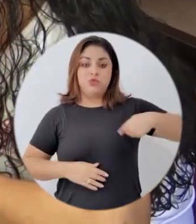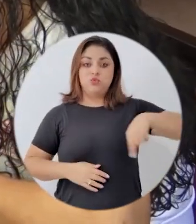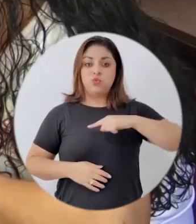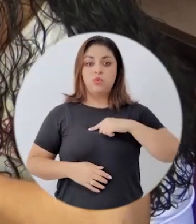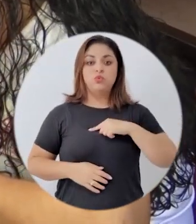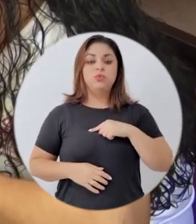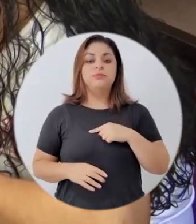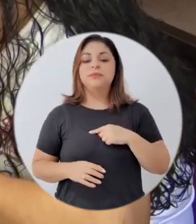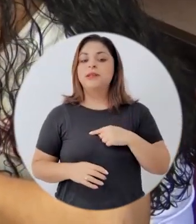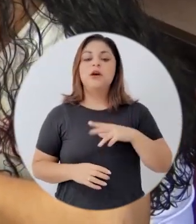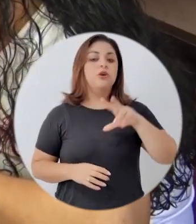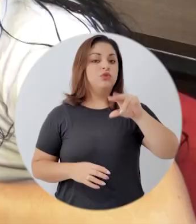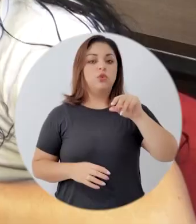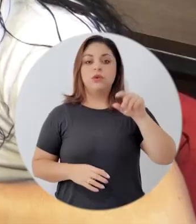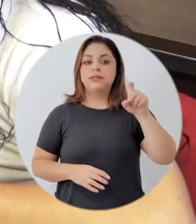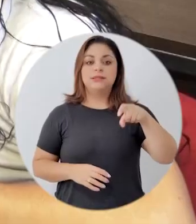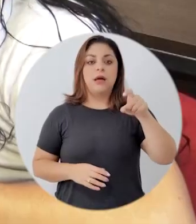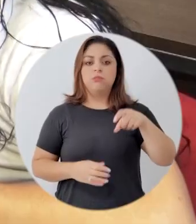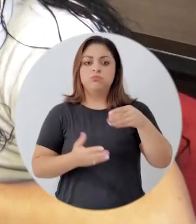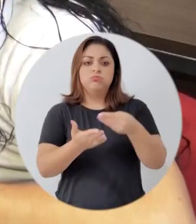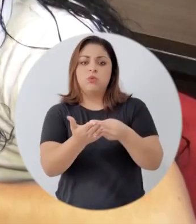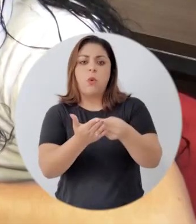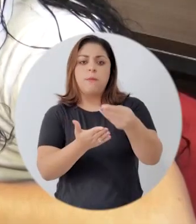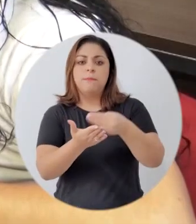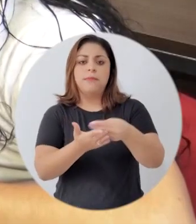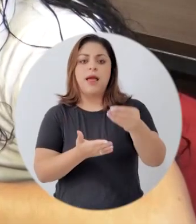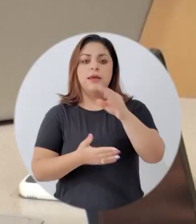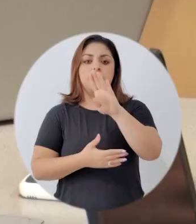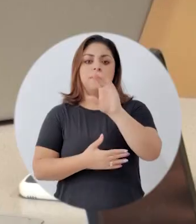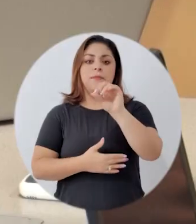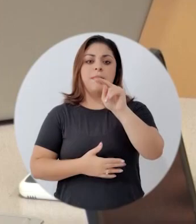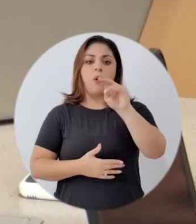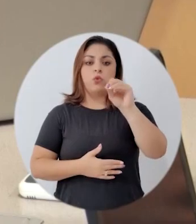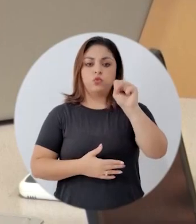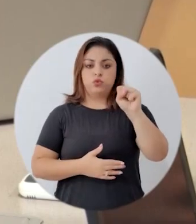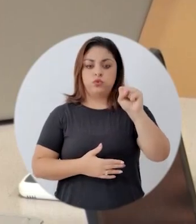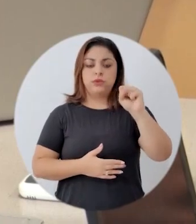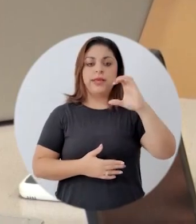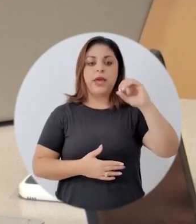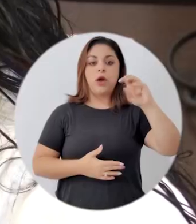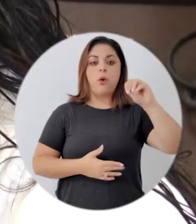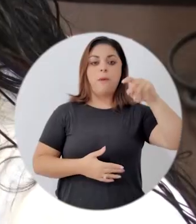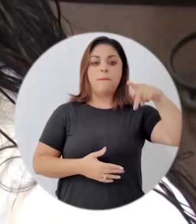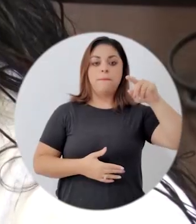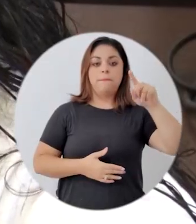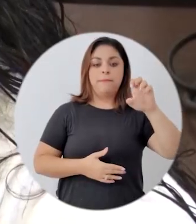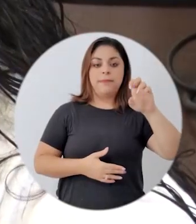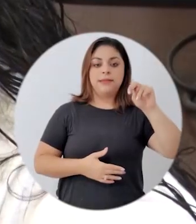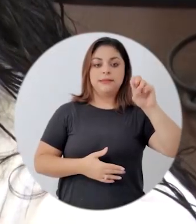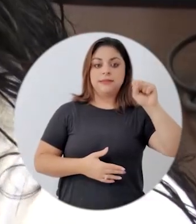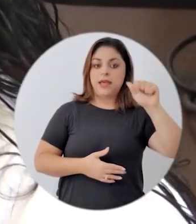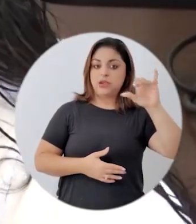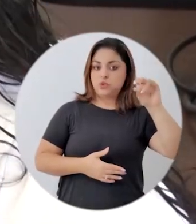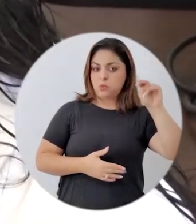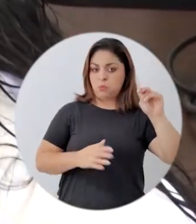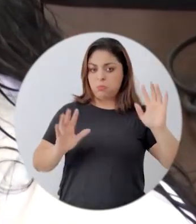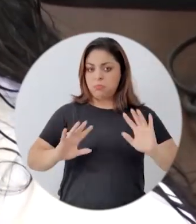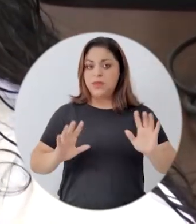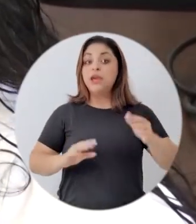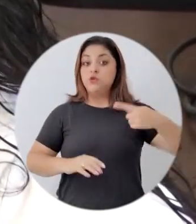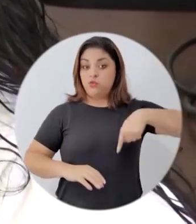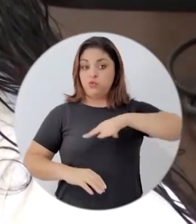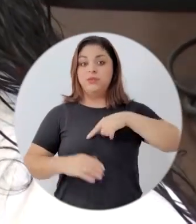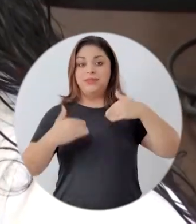no necesariamente tenemos que llegar a comprar bonos de compensación, sino que nuestra cobertura